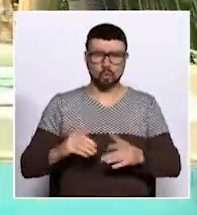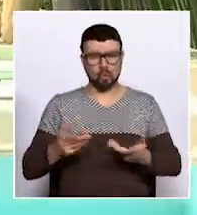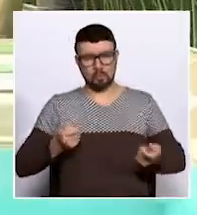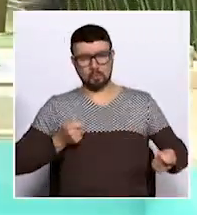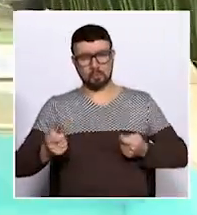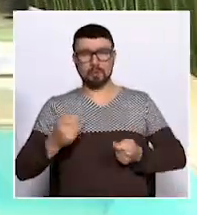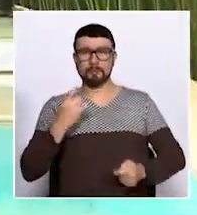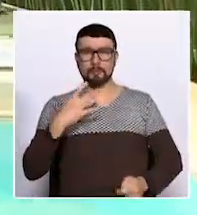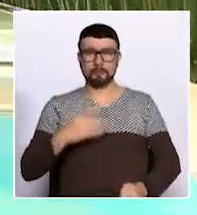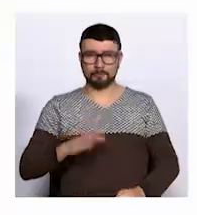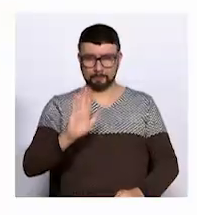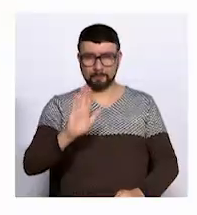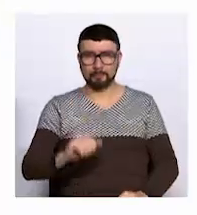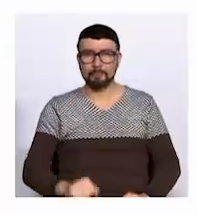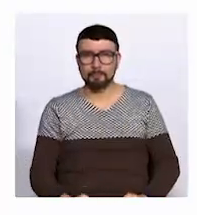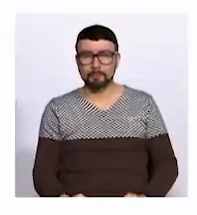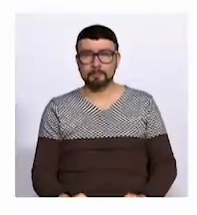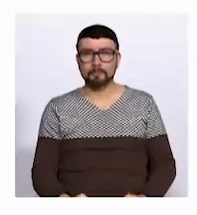dolor.